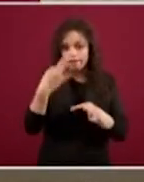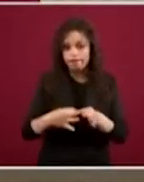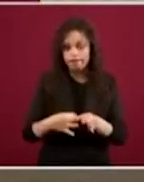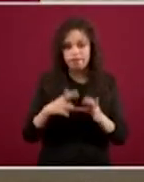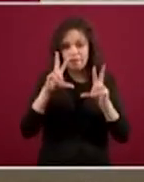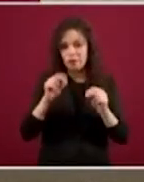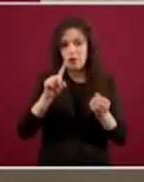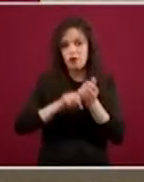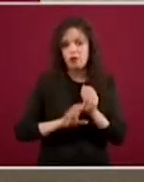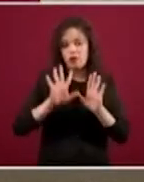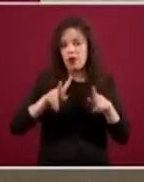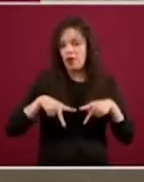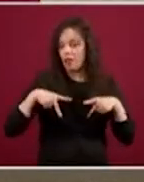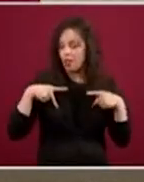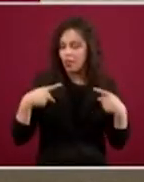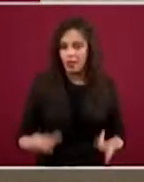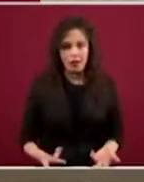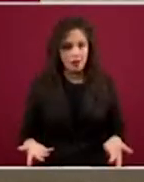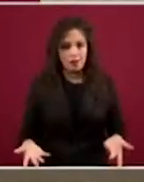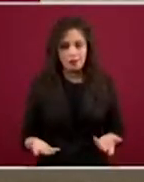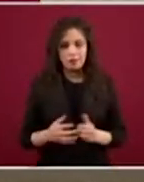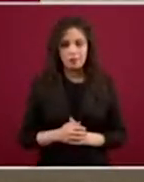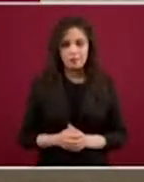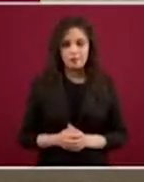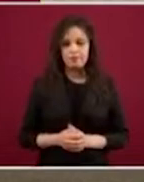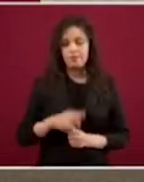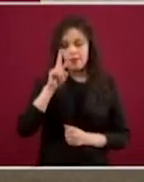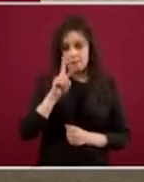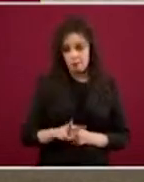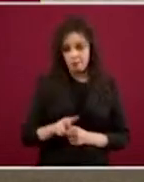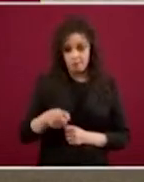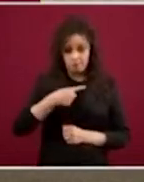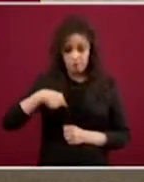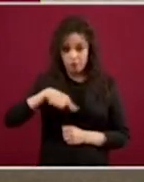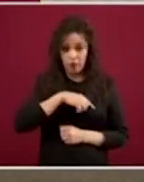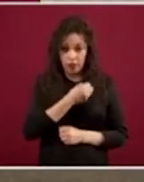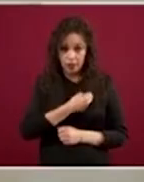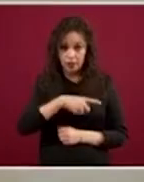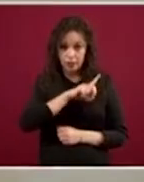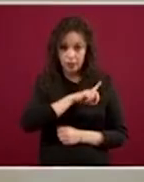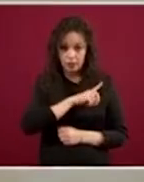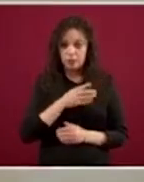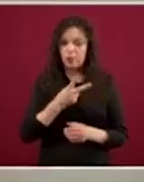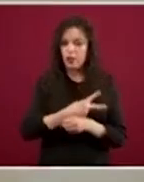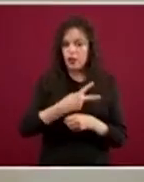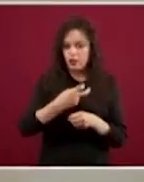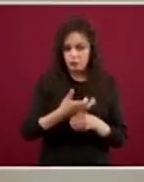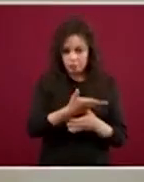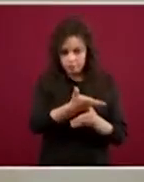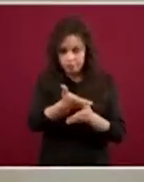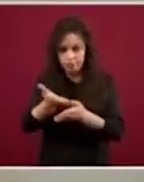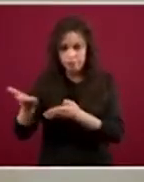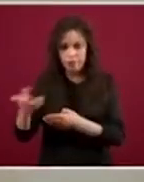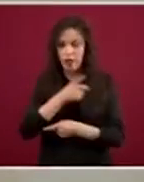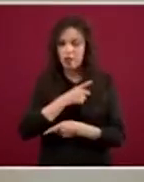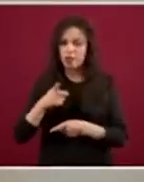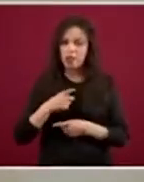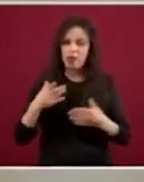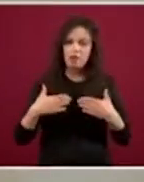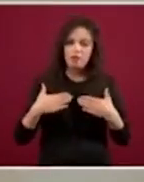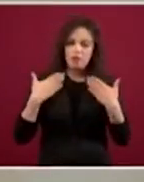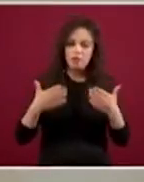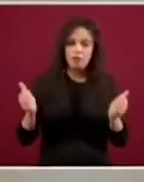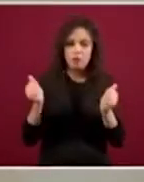como instituciones de salud exhortamos a la población a apoyar y confiar en el personal médico profesional